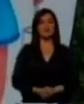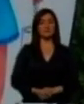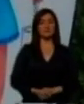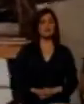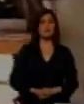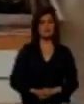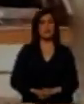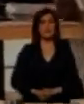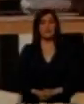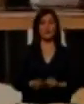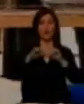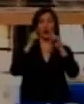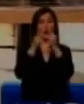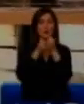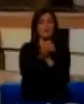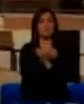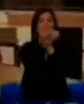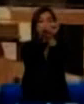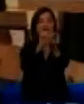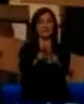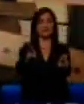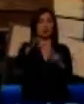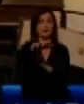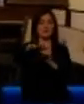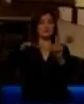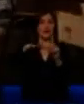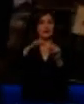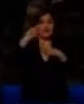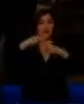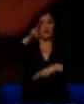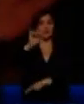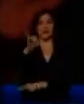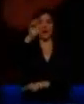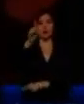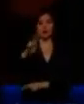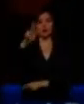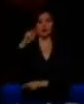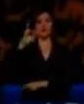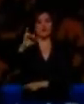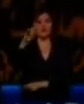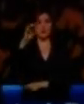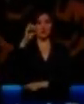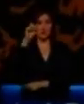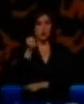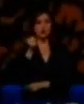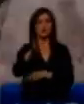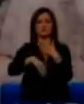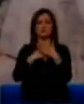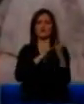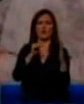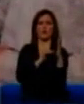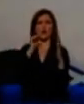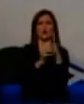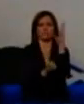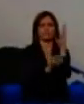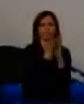El colectivo Yas Unidos recibió esta vez al binomio de Fuerza Ecuador. Los ambientalistas han sido categóricos en oponerse a todo tipo de actividad